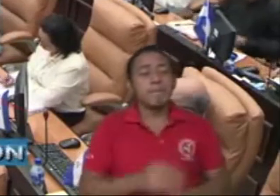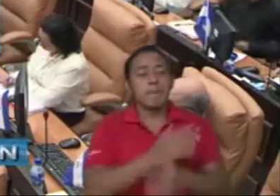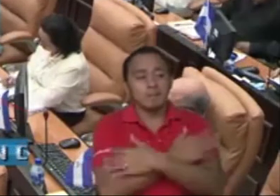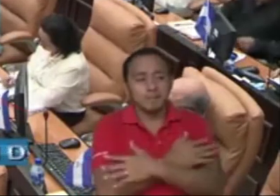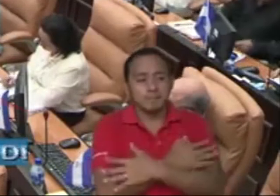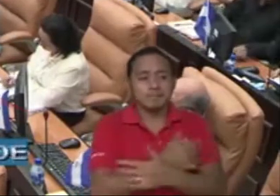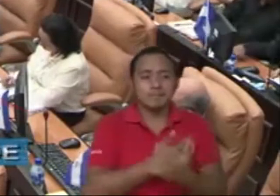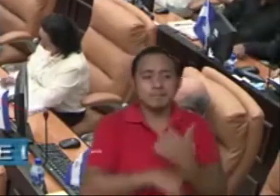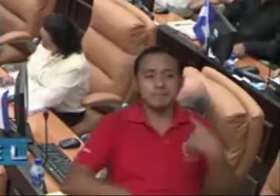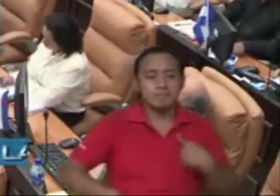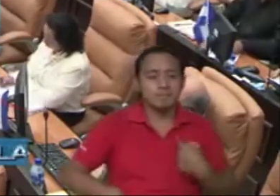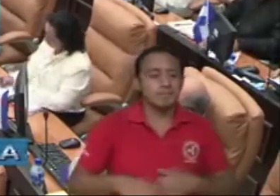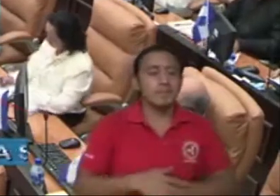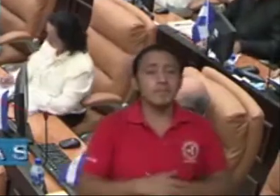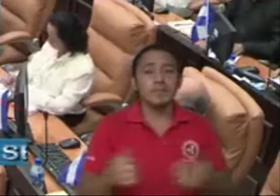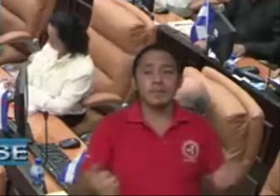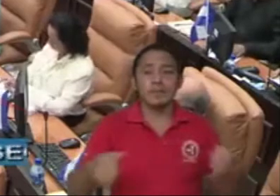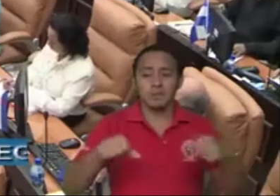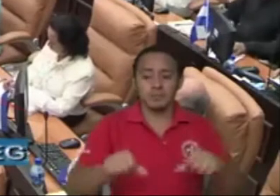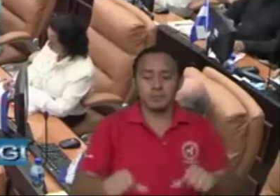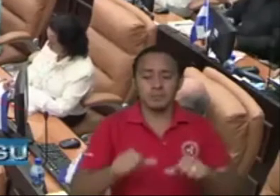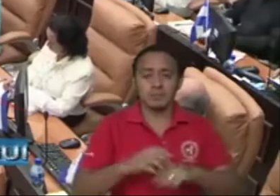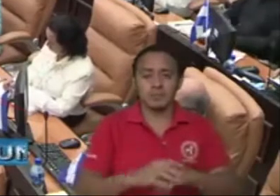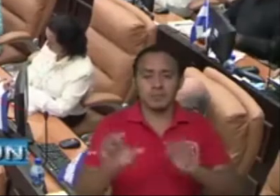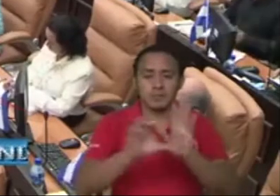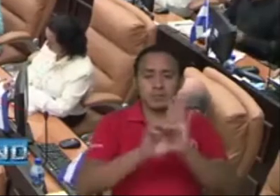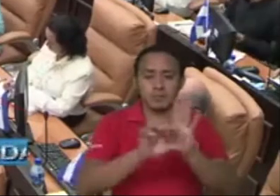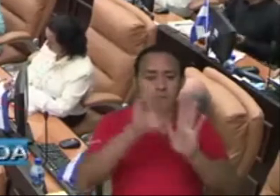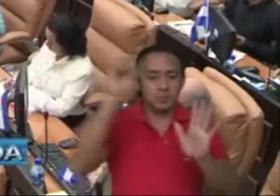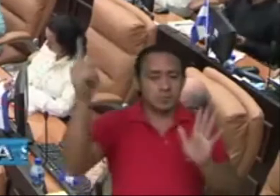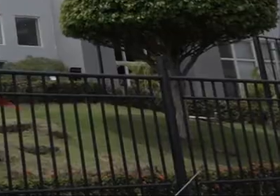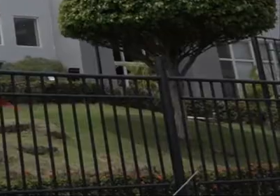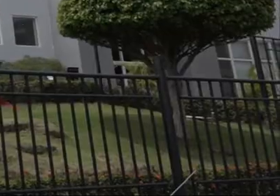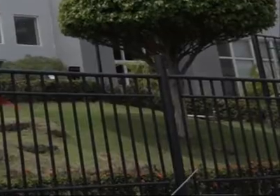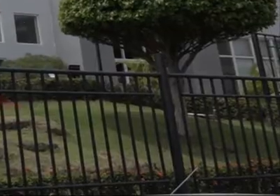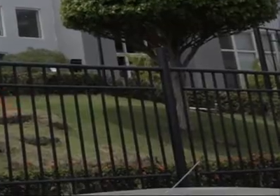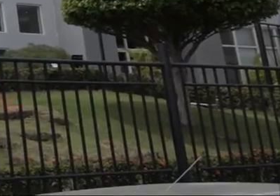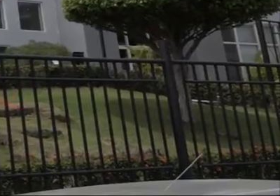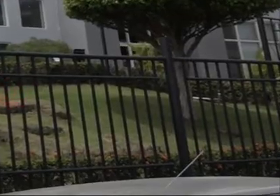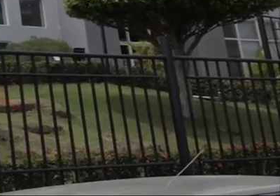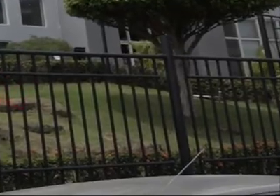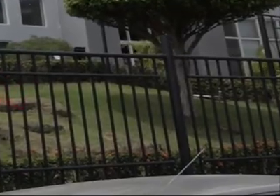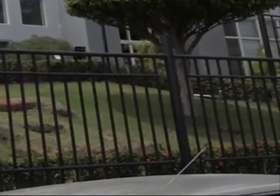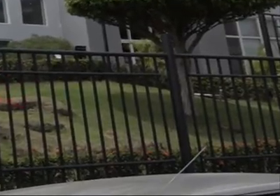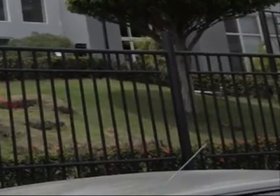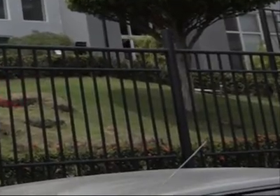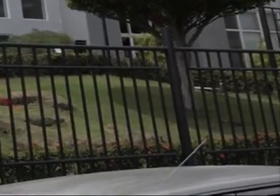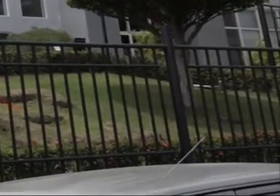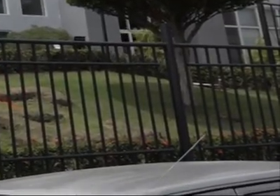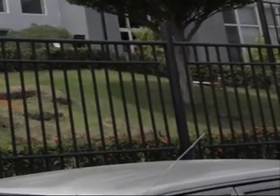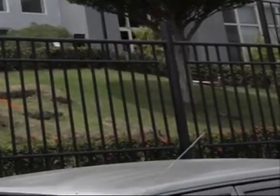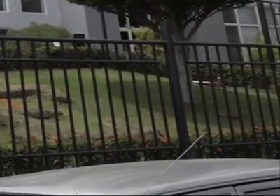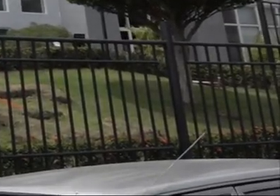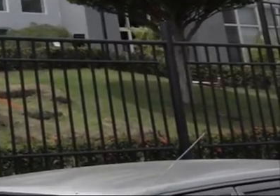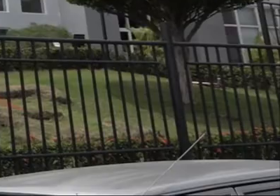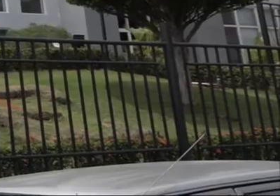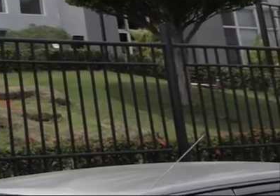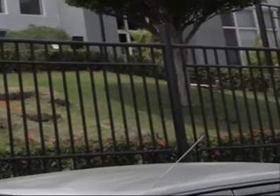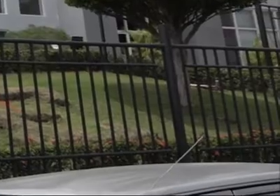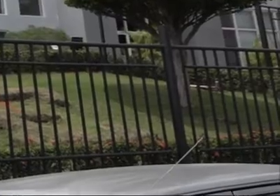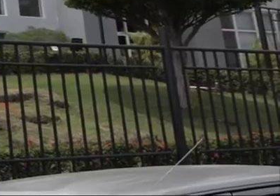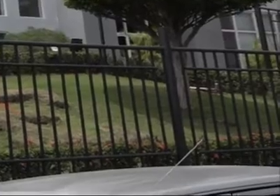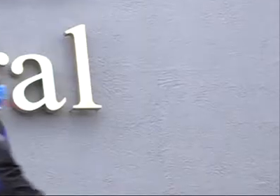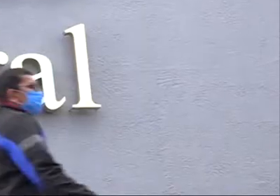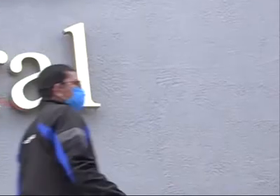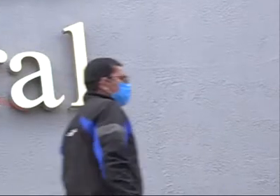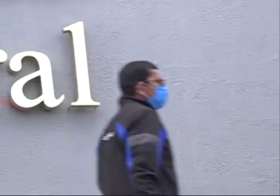la reforma a la Ley 331, Ley Electoral para las elecciones municipales en el mes de noviembre. Dentro de